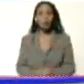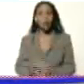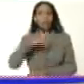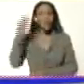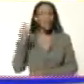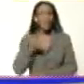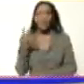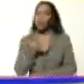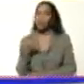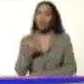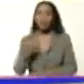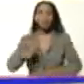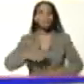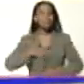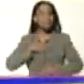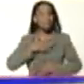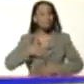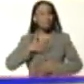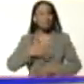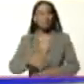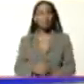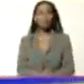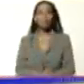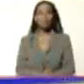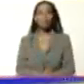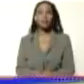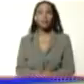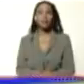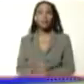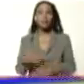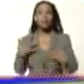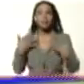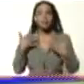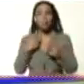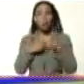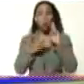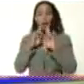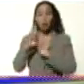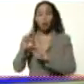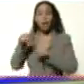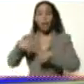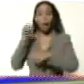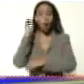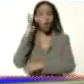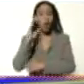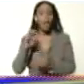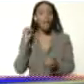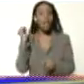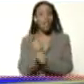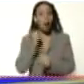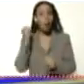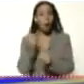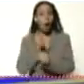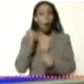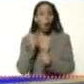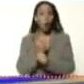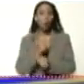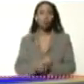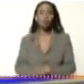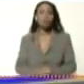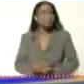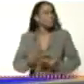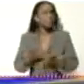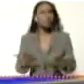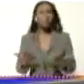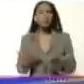verdaderamente satisfecho por los resultados de esta jornada de trabajo que